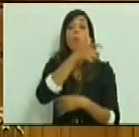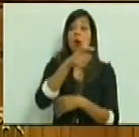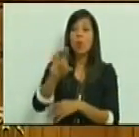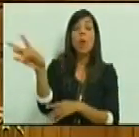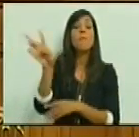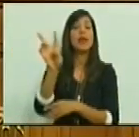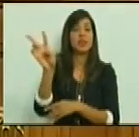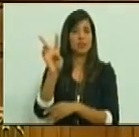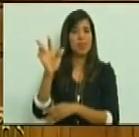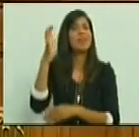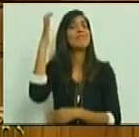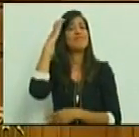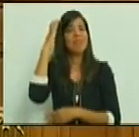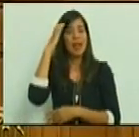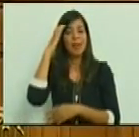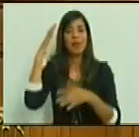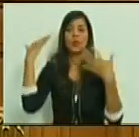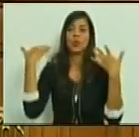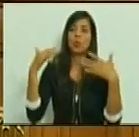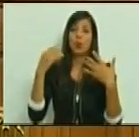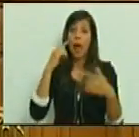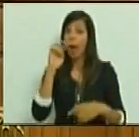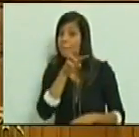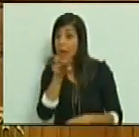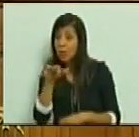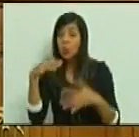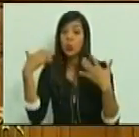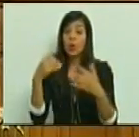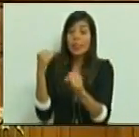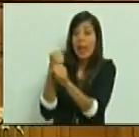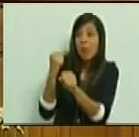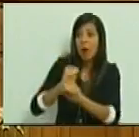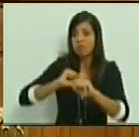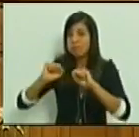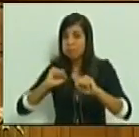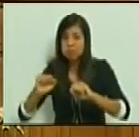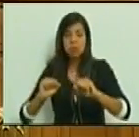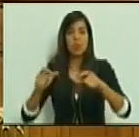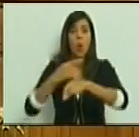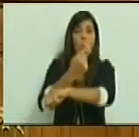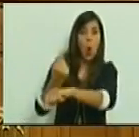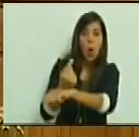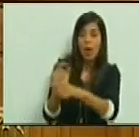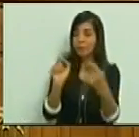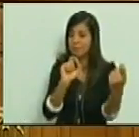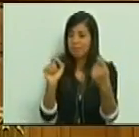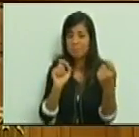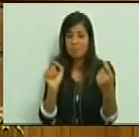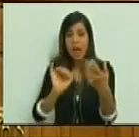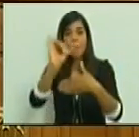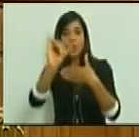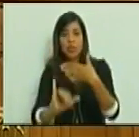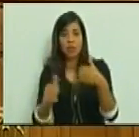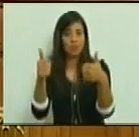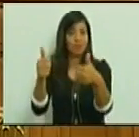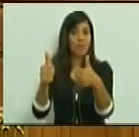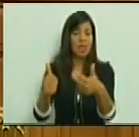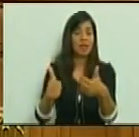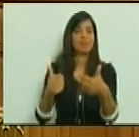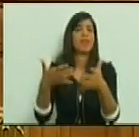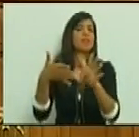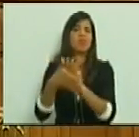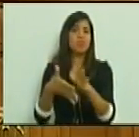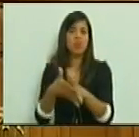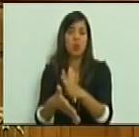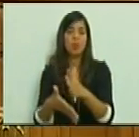el mundo ha plasmado, ha visto, ha palpado y sabe de los resultados que en